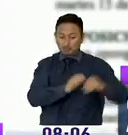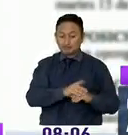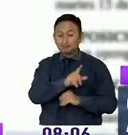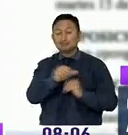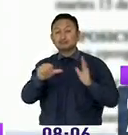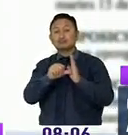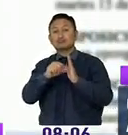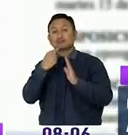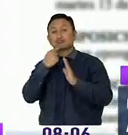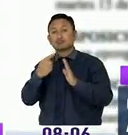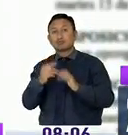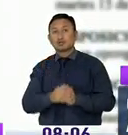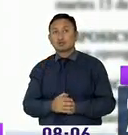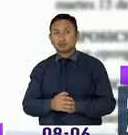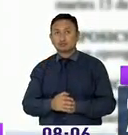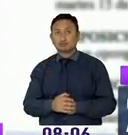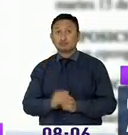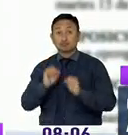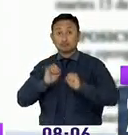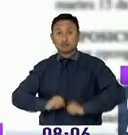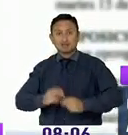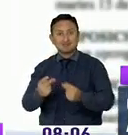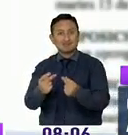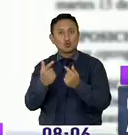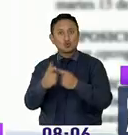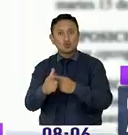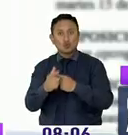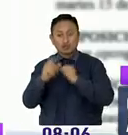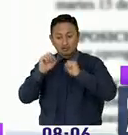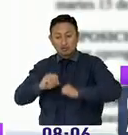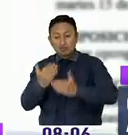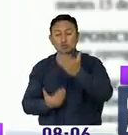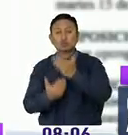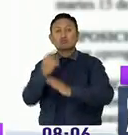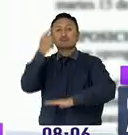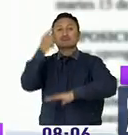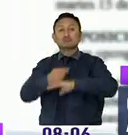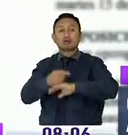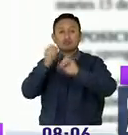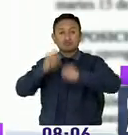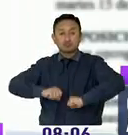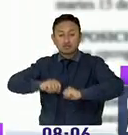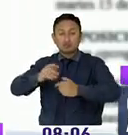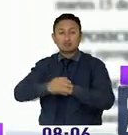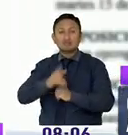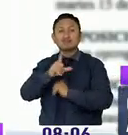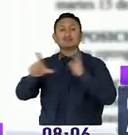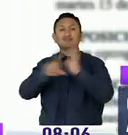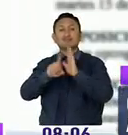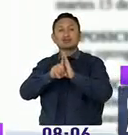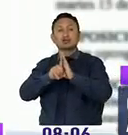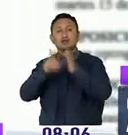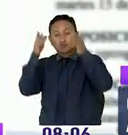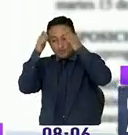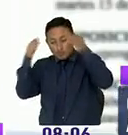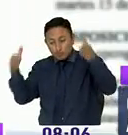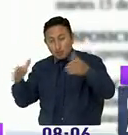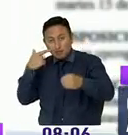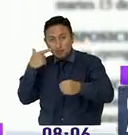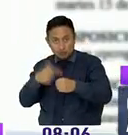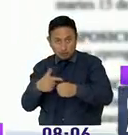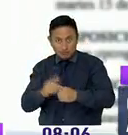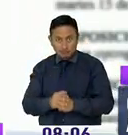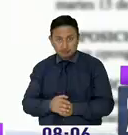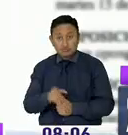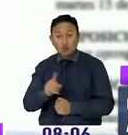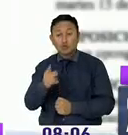continua y se manifiesta procédase de manera inmediata de la elaboración de un nuevo decreto que permita una política de subsidios de combustibles con